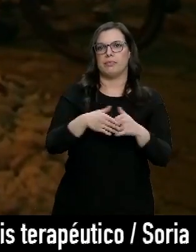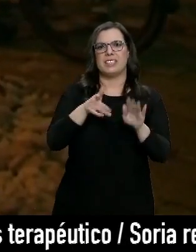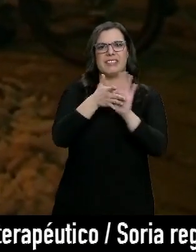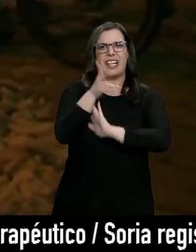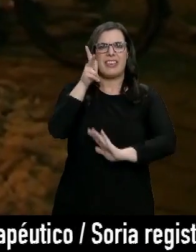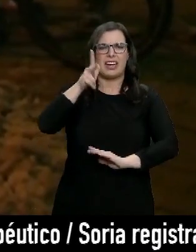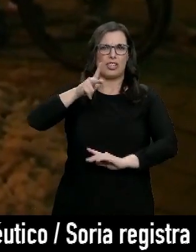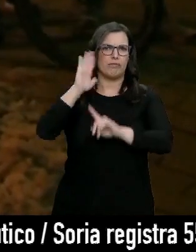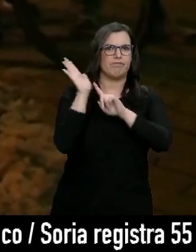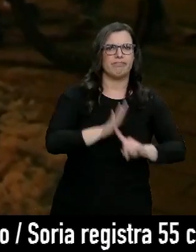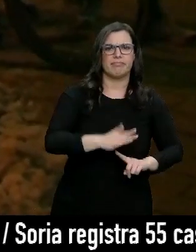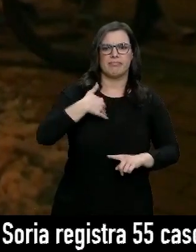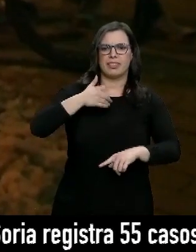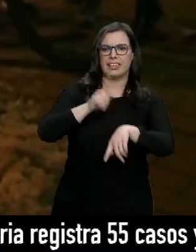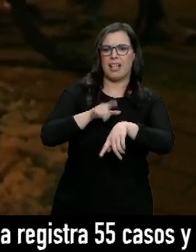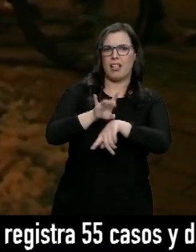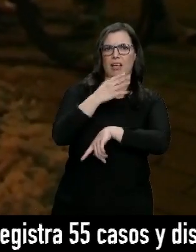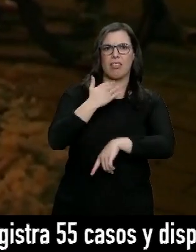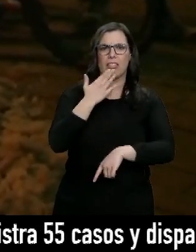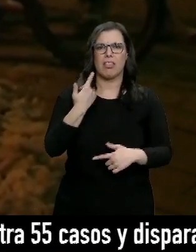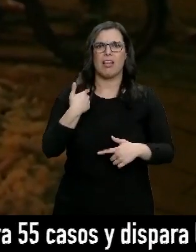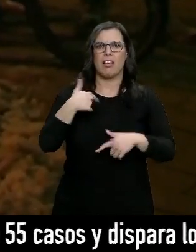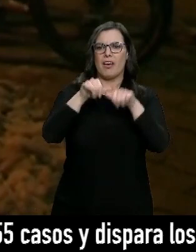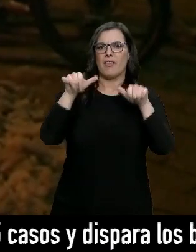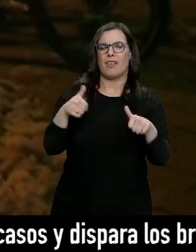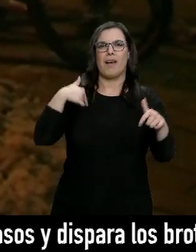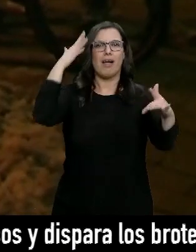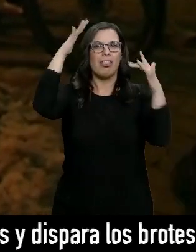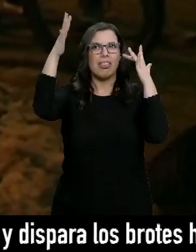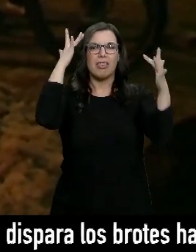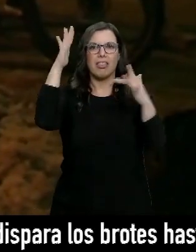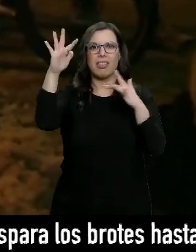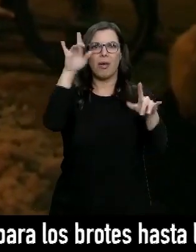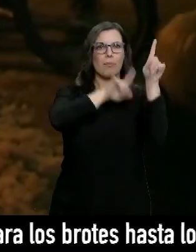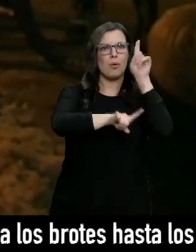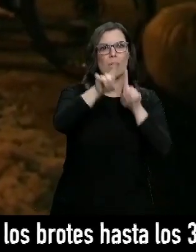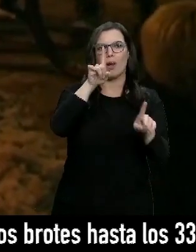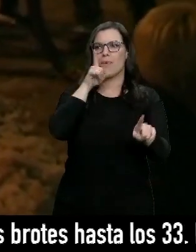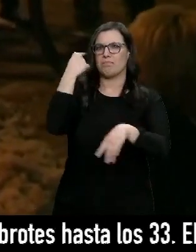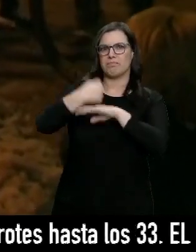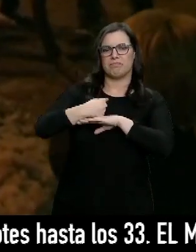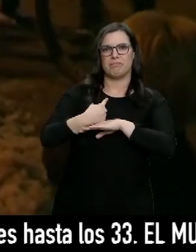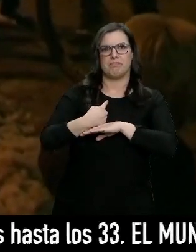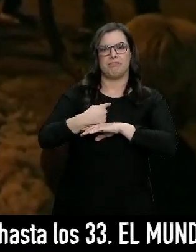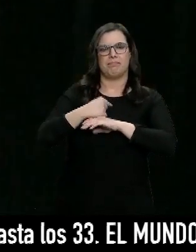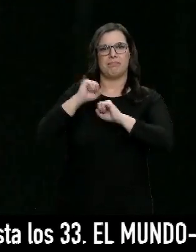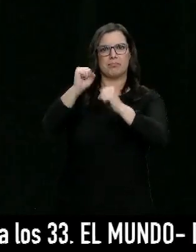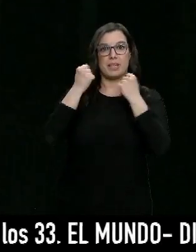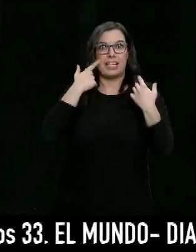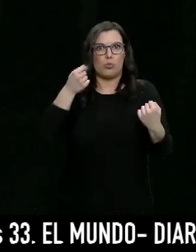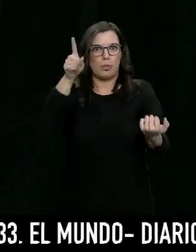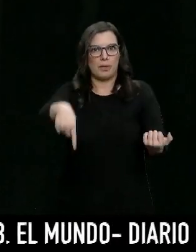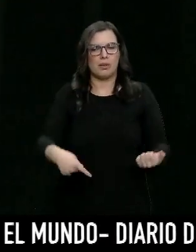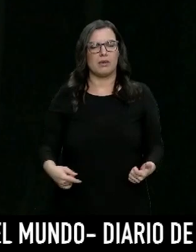nuestros derechos, a nuestro tiempo libre, a nuestra manera de evadirnos de nuestros problemas, de nuestra vida. Salud.